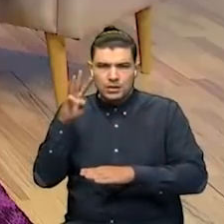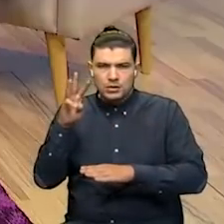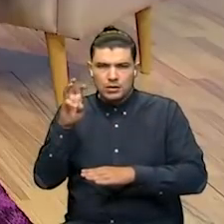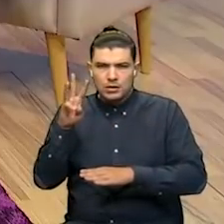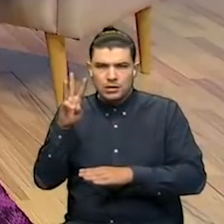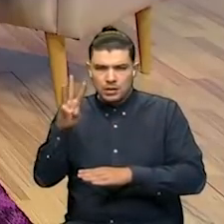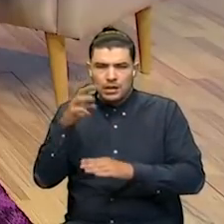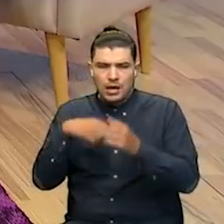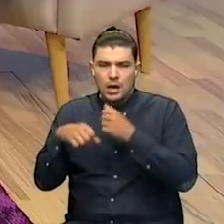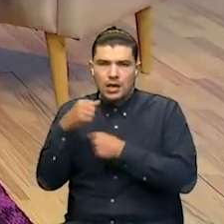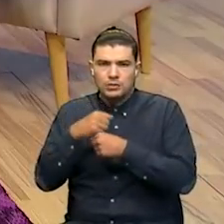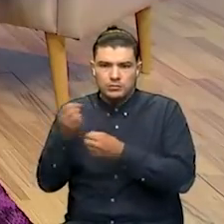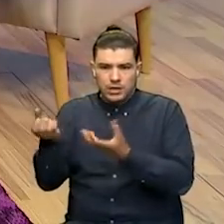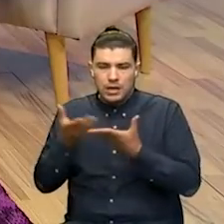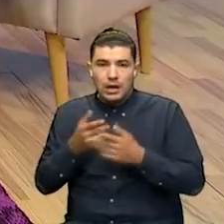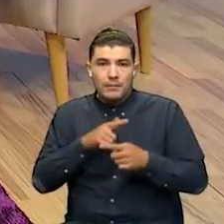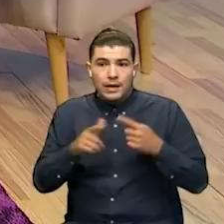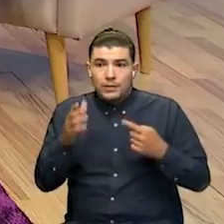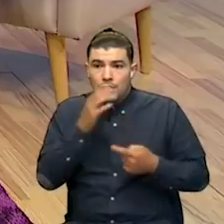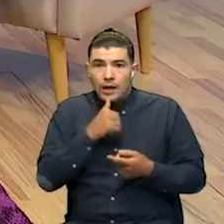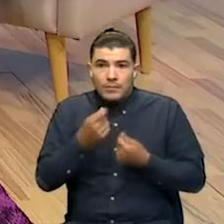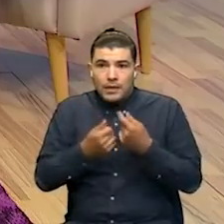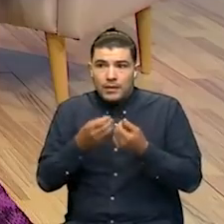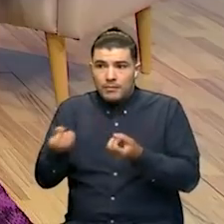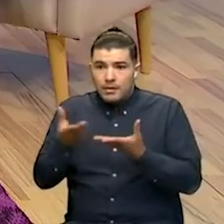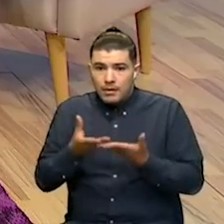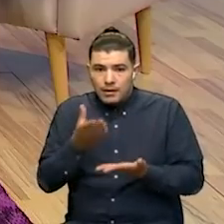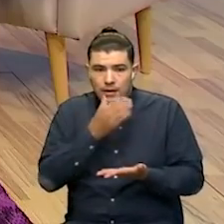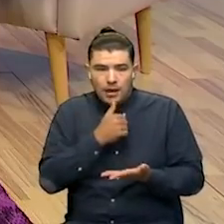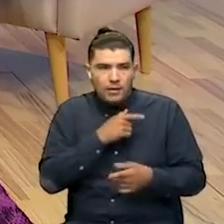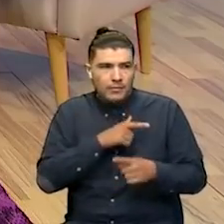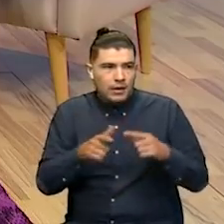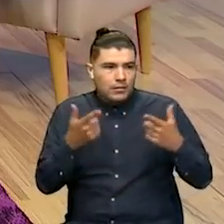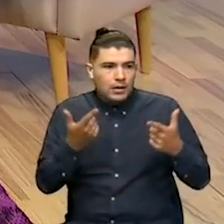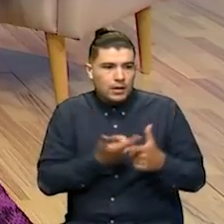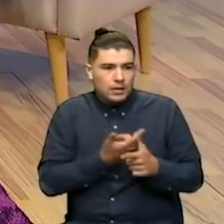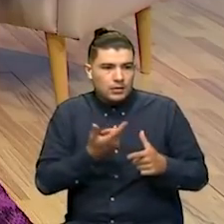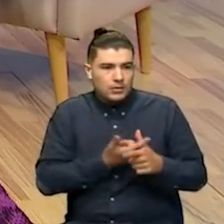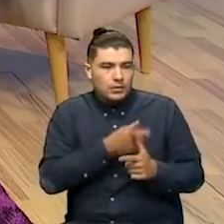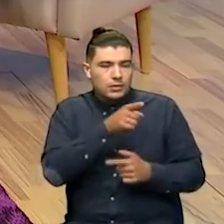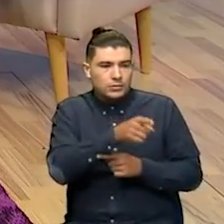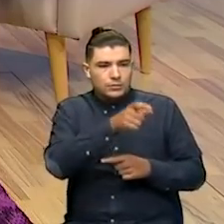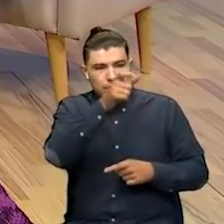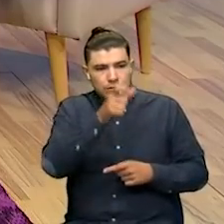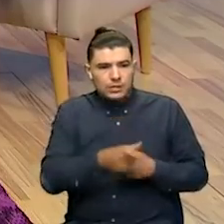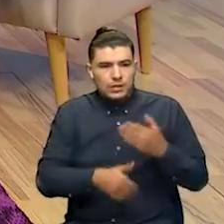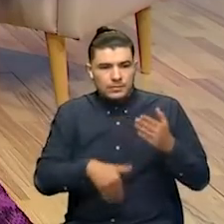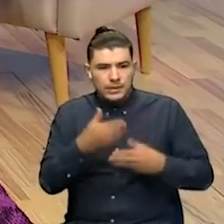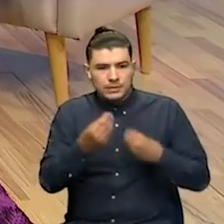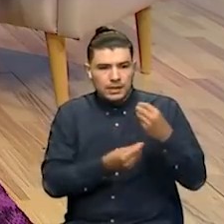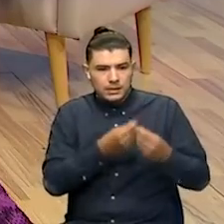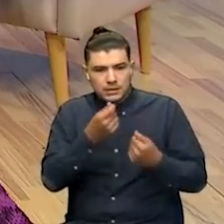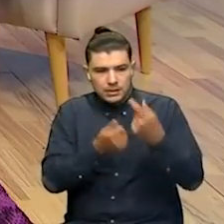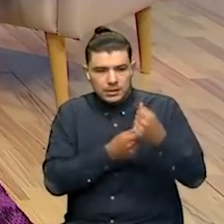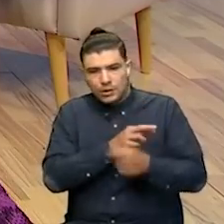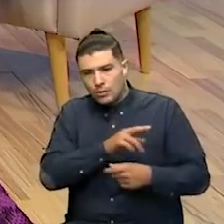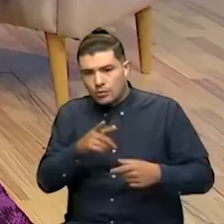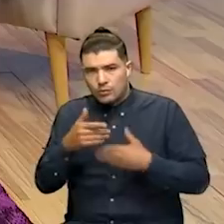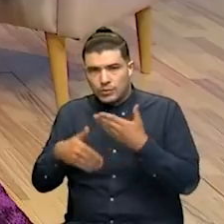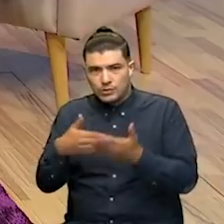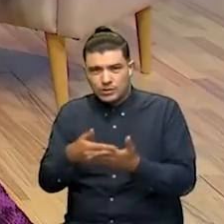3 años y medio, y no me ha dado un peso más. Y entonces él comenzó a hacer papeles por otro